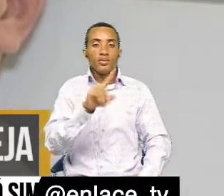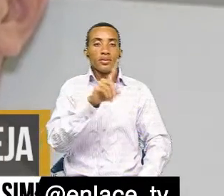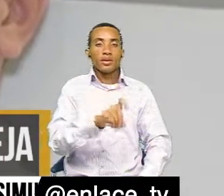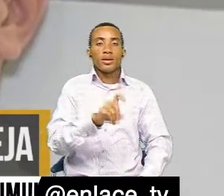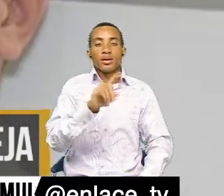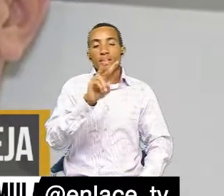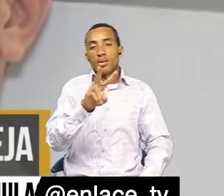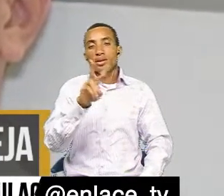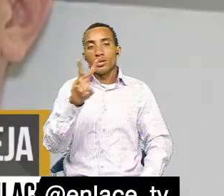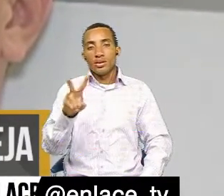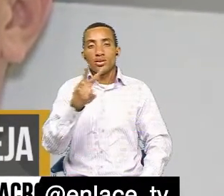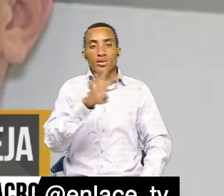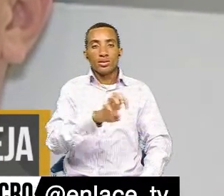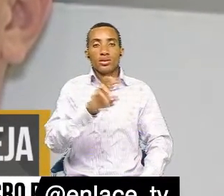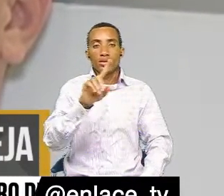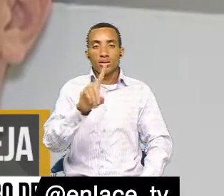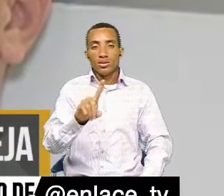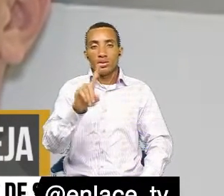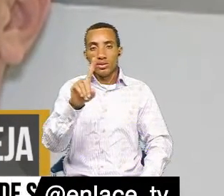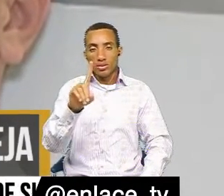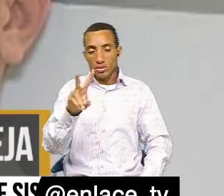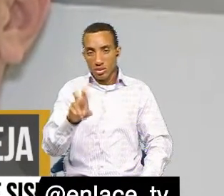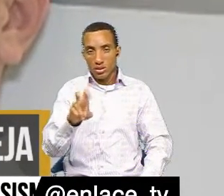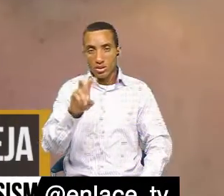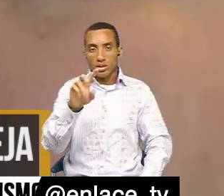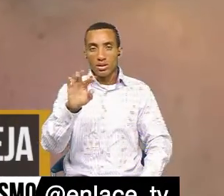622-3173 y tenemos otro número, el